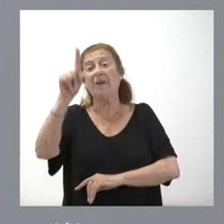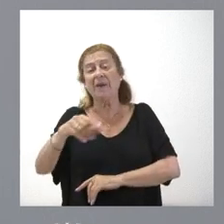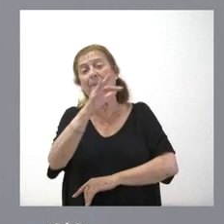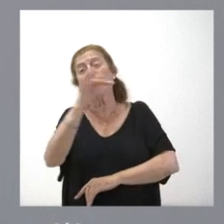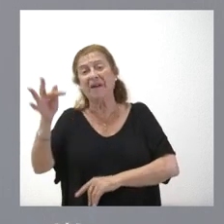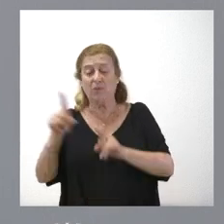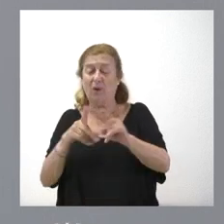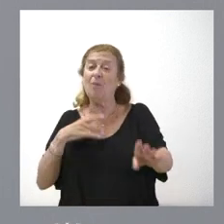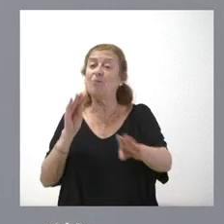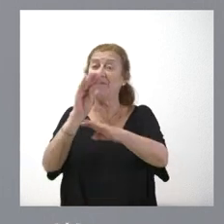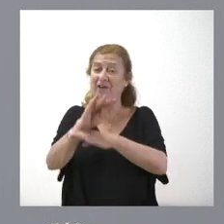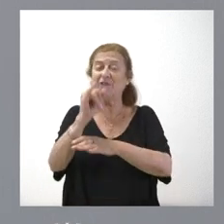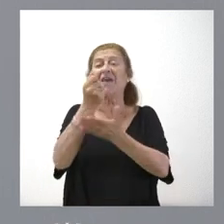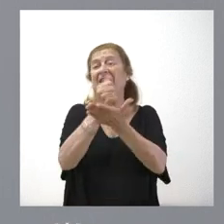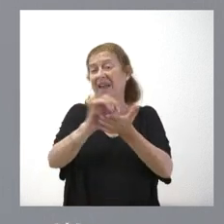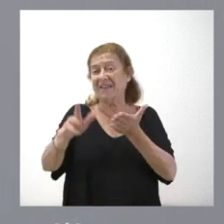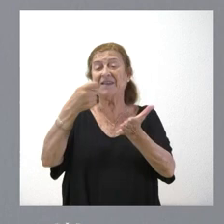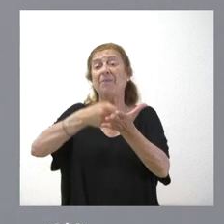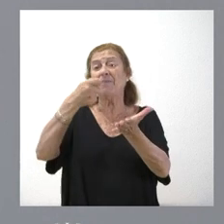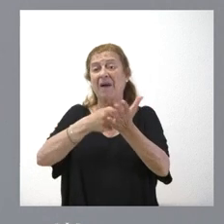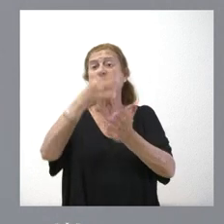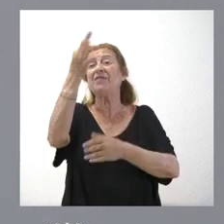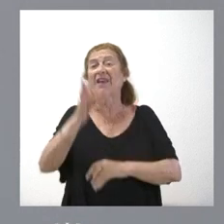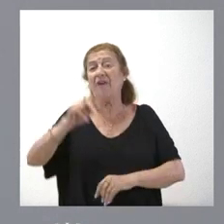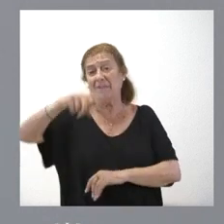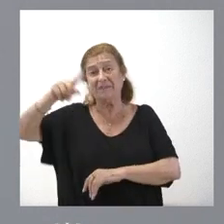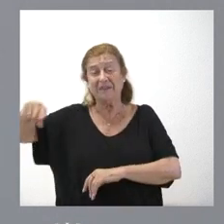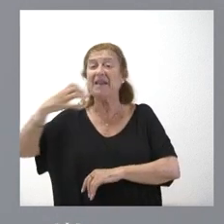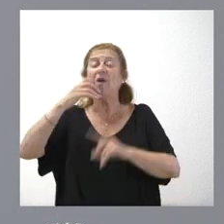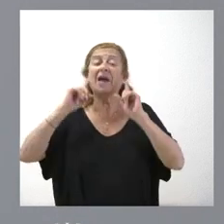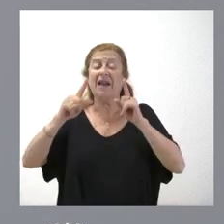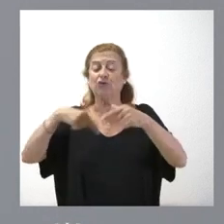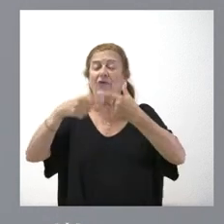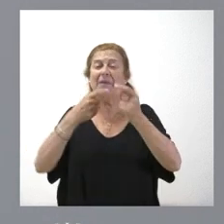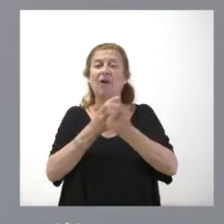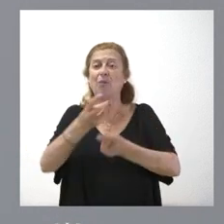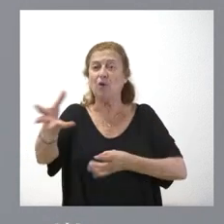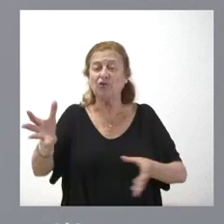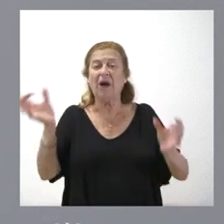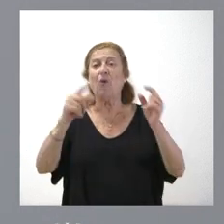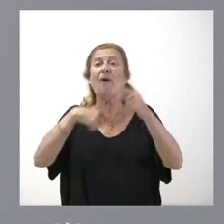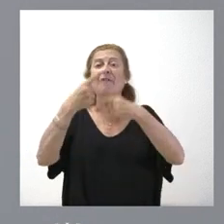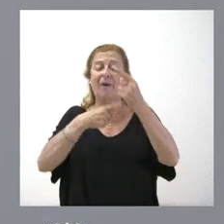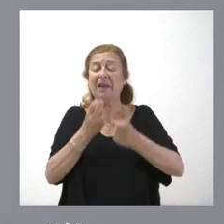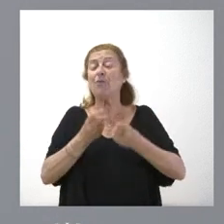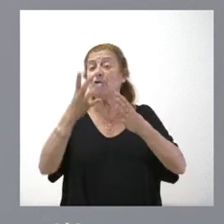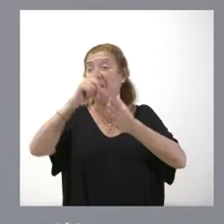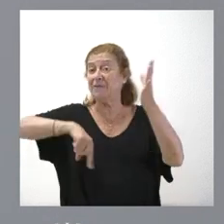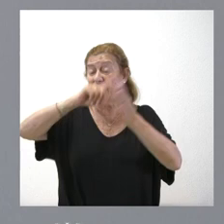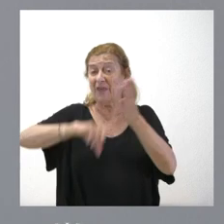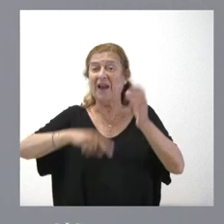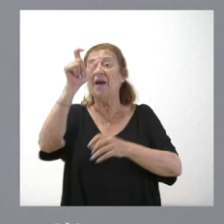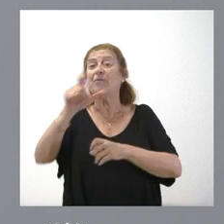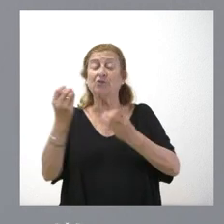bonificaciones y exenciones en el pago de la tarifa por mes en el caso de familias osas familias numerosas de categoría especial personas con